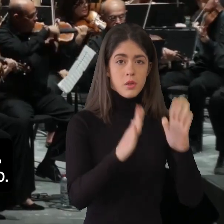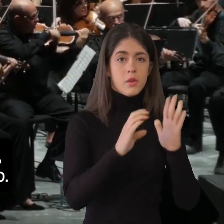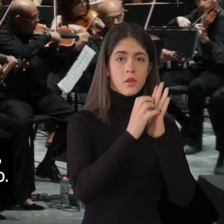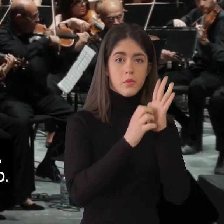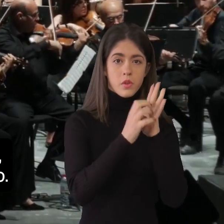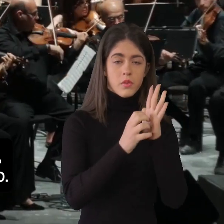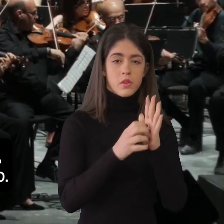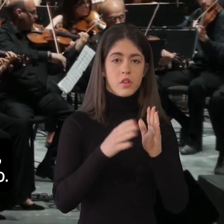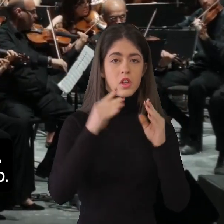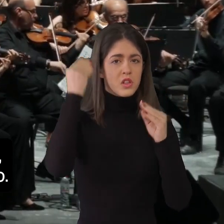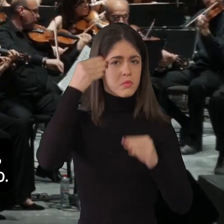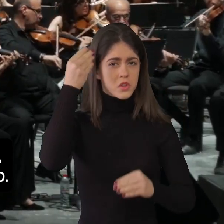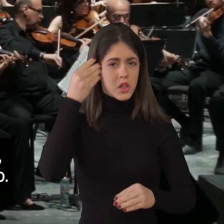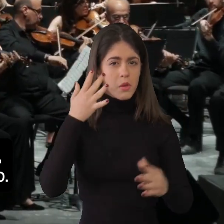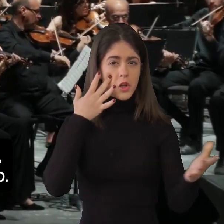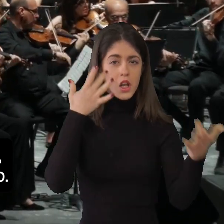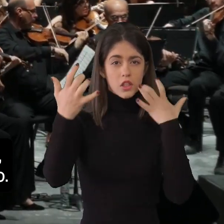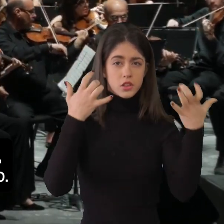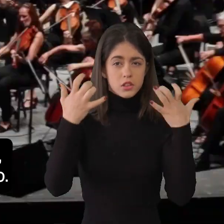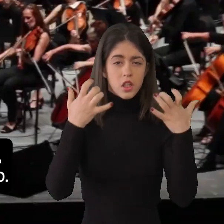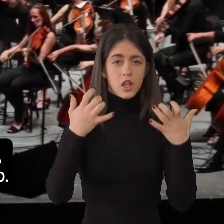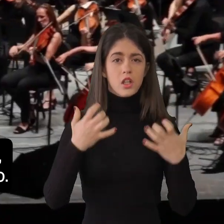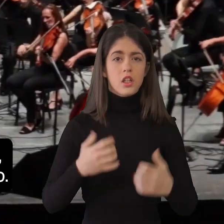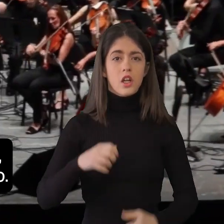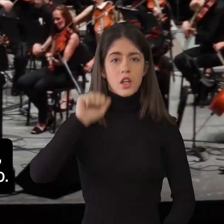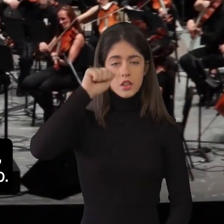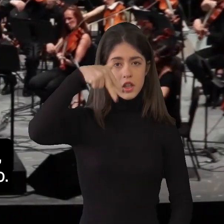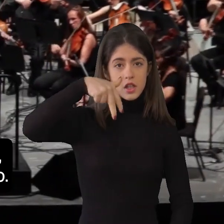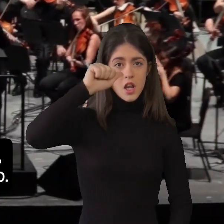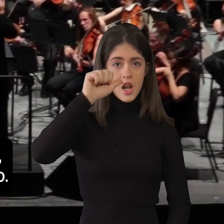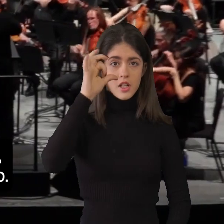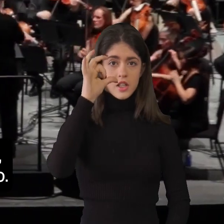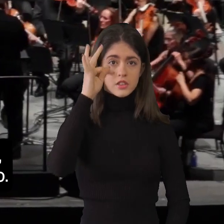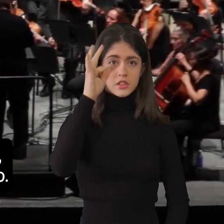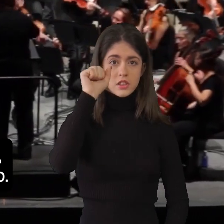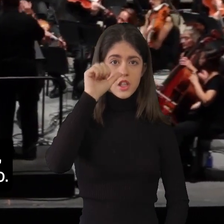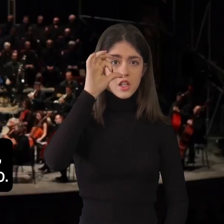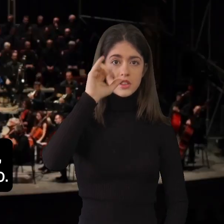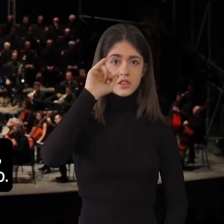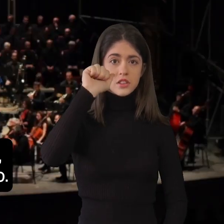Para la ocasión, la Orquesta de Córdoba estará dirigida por Andrés Salado.